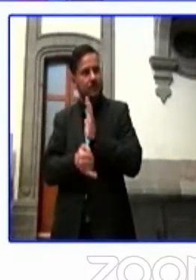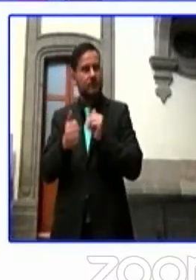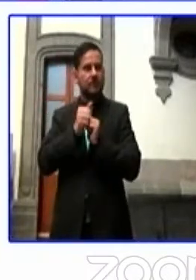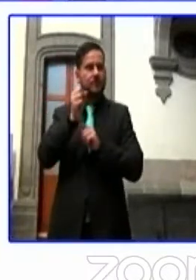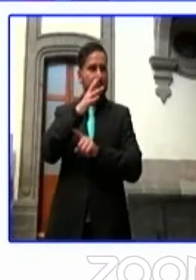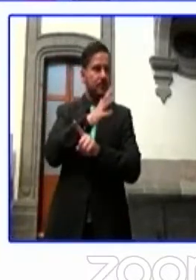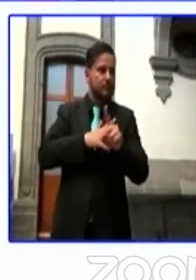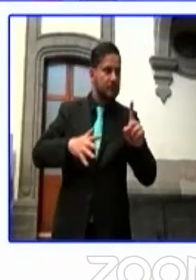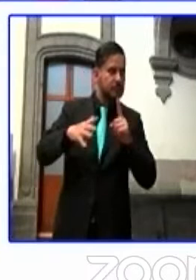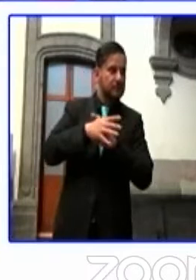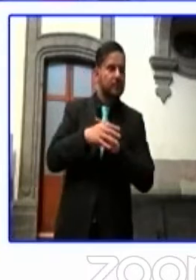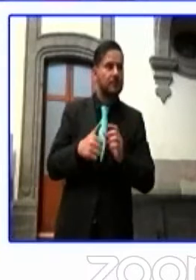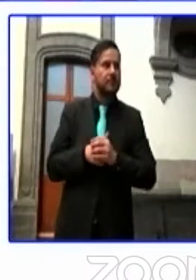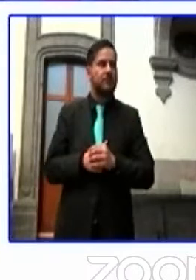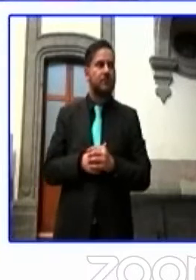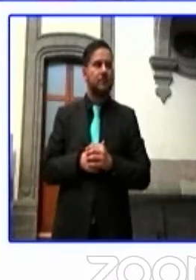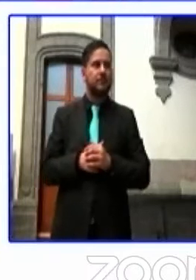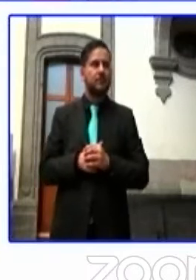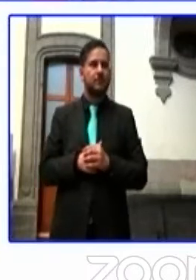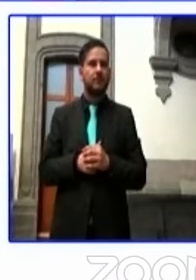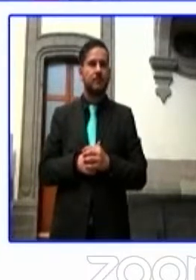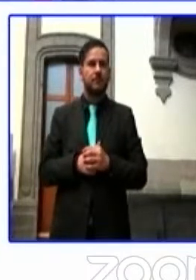rezagos. ¿De acuerdo?